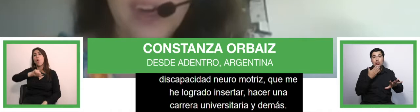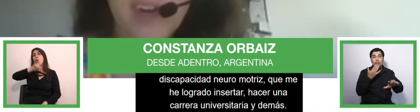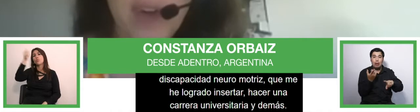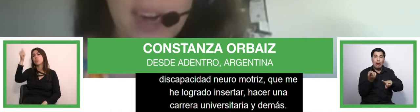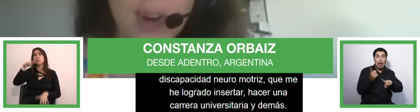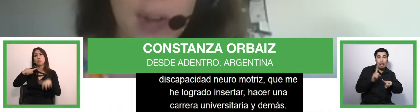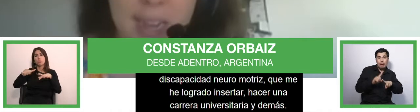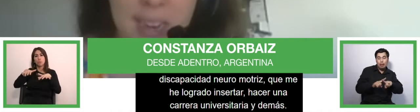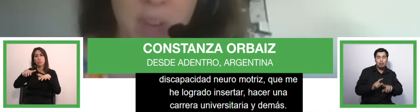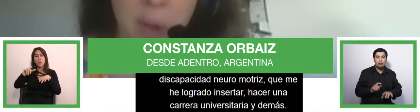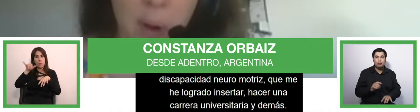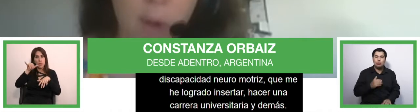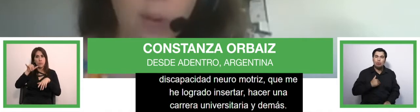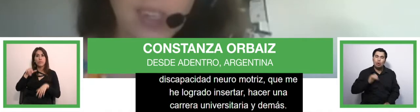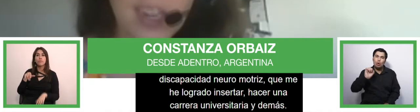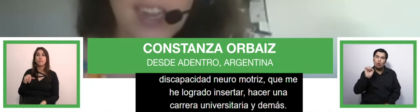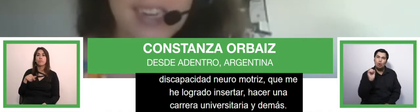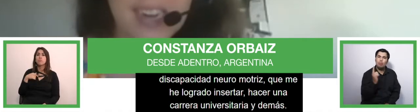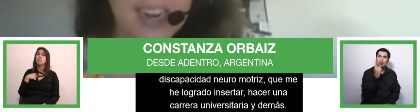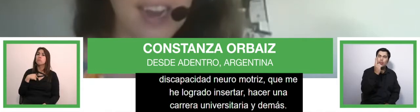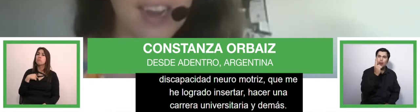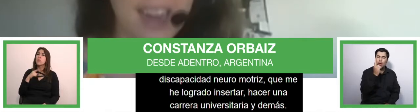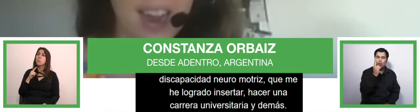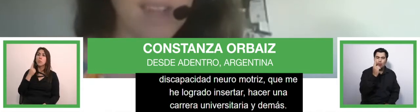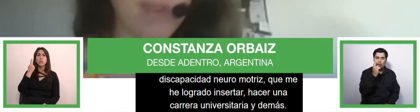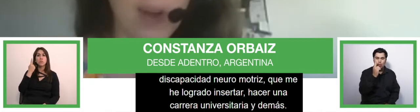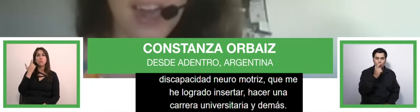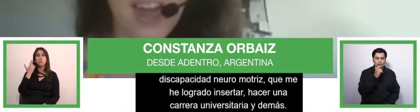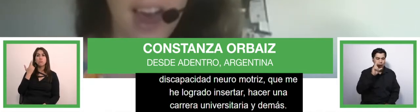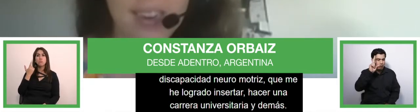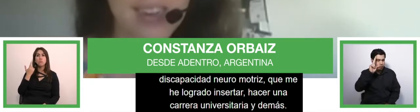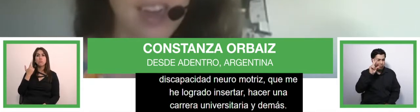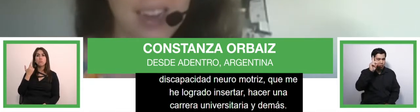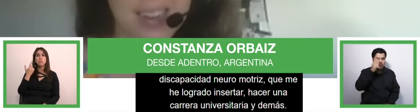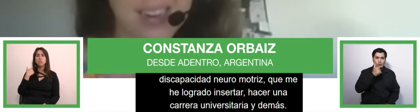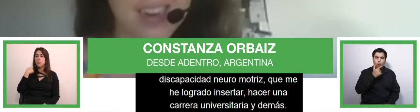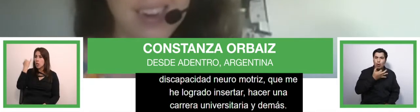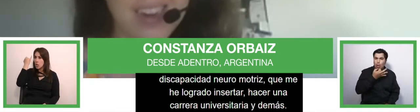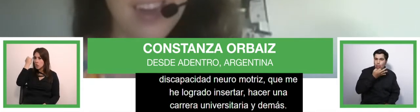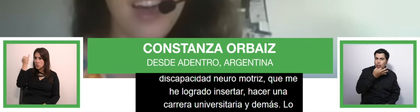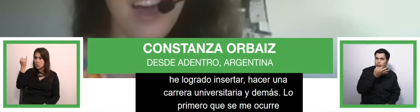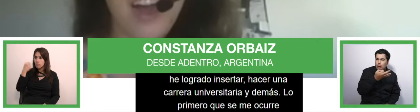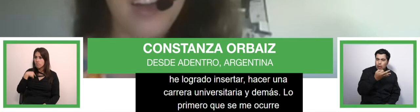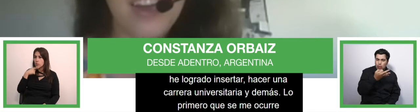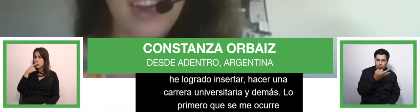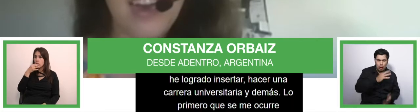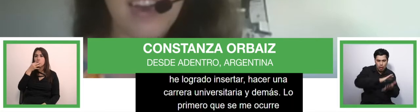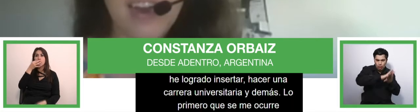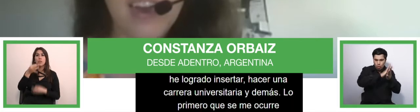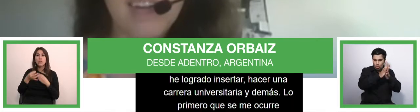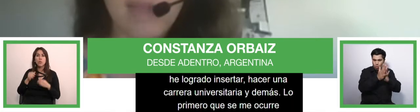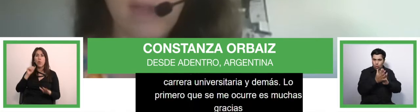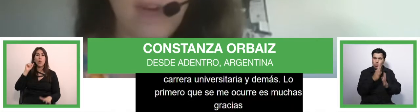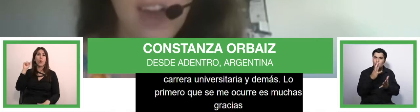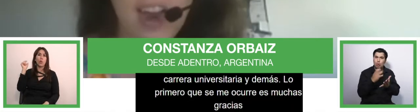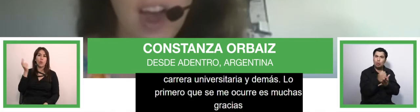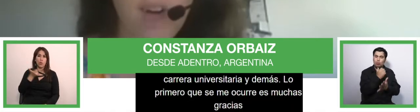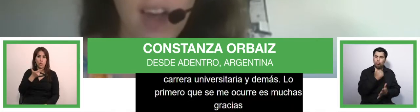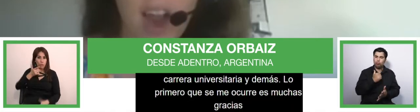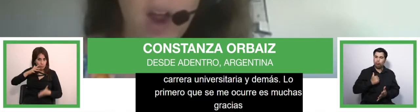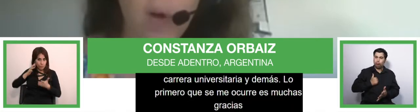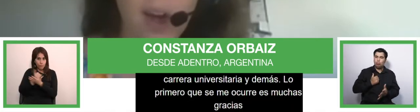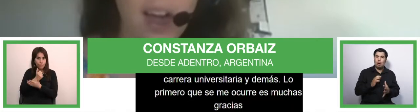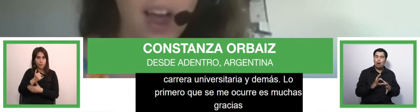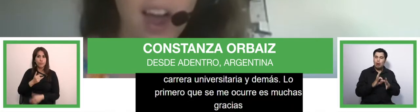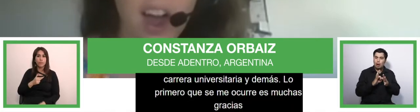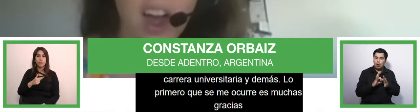Lo primero que se me ocurre decir es que fue gracias a que fui a